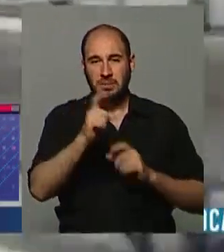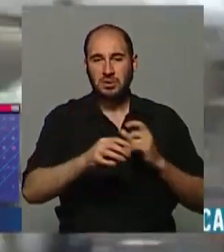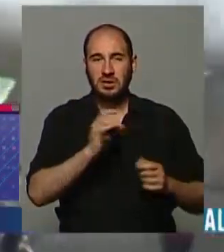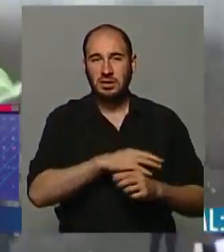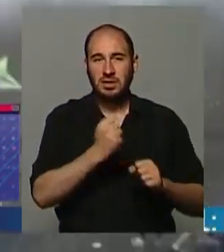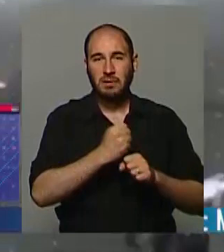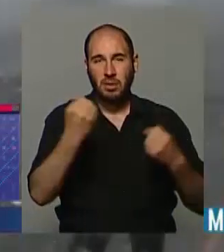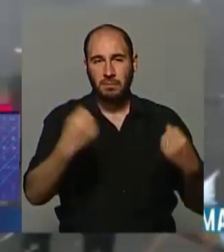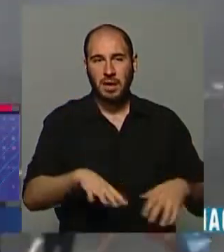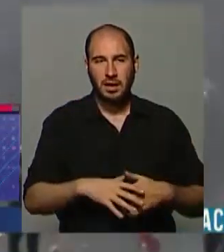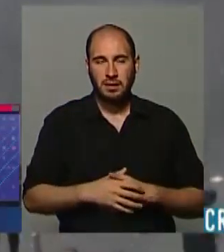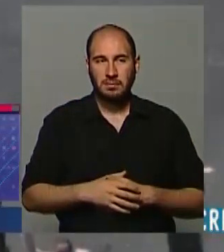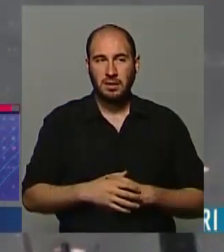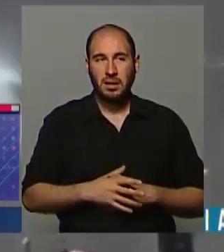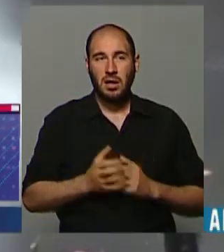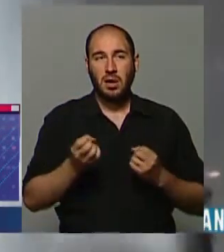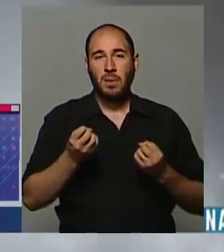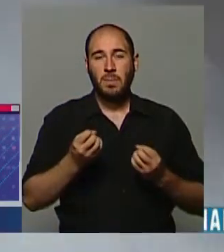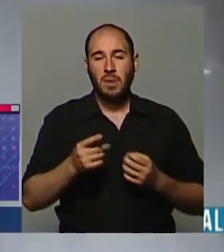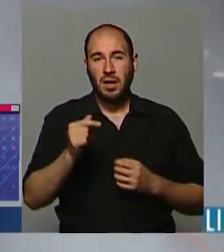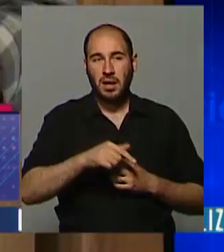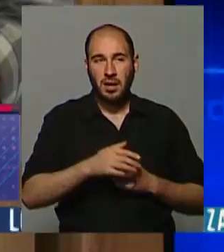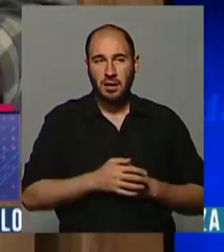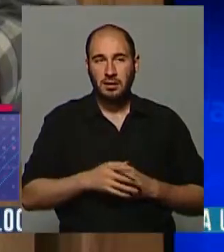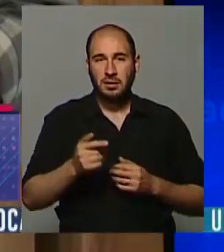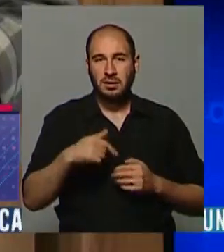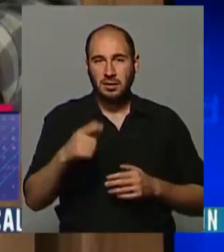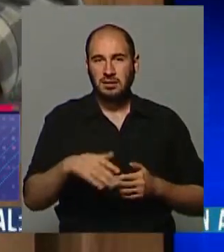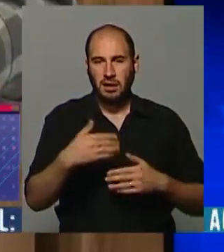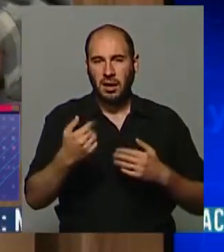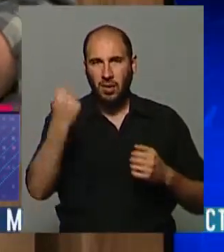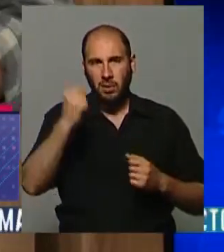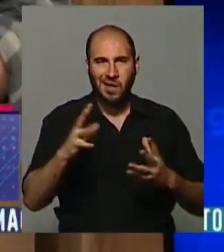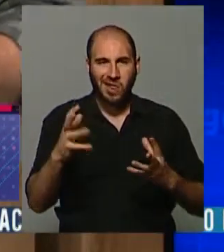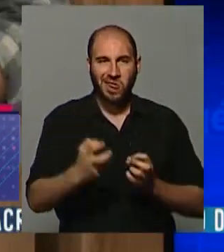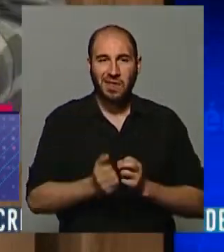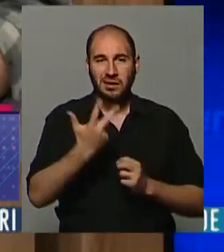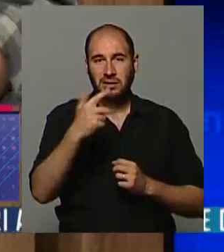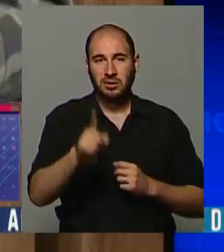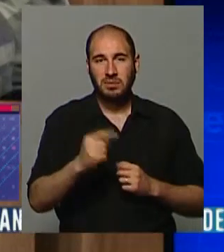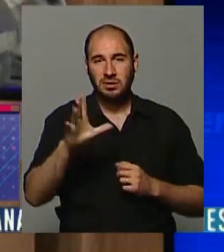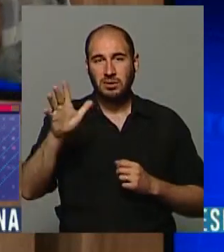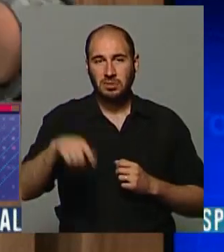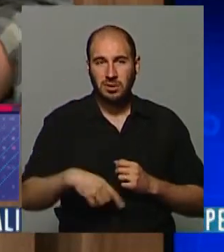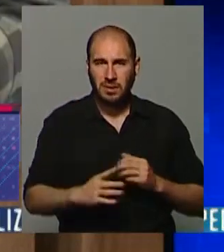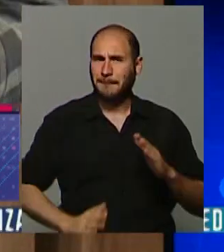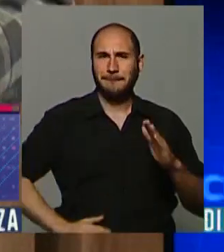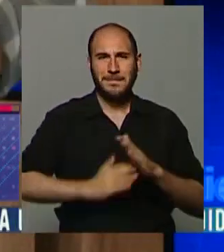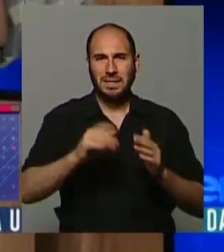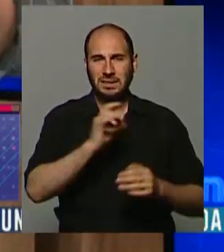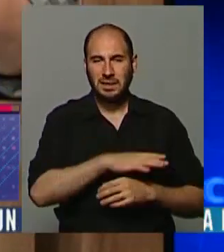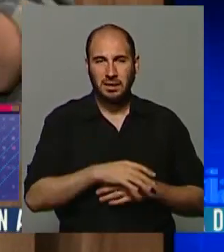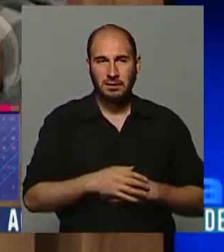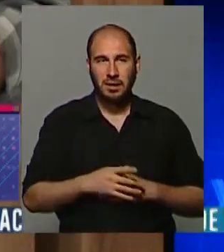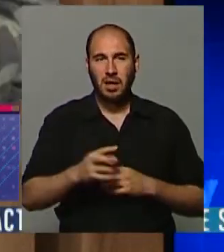el trabajo. Con lo cual eso generó un retroceso en la economía de cerca del 3,5%, algo histórico en Chile, ¿no es cierto?